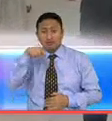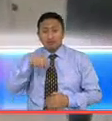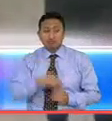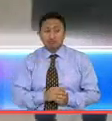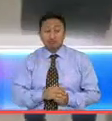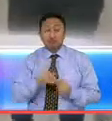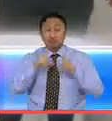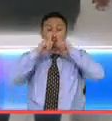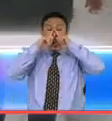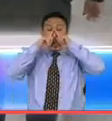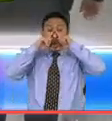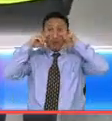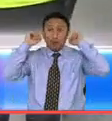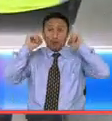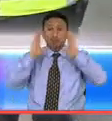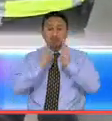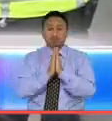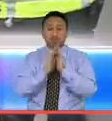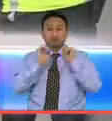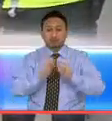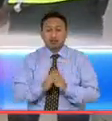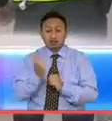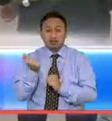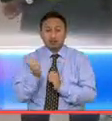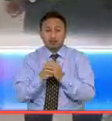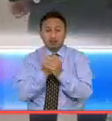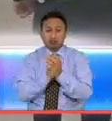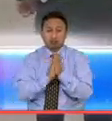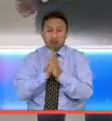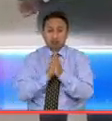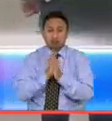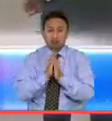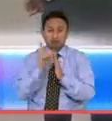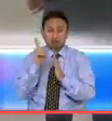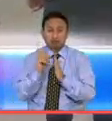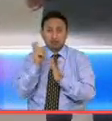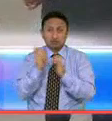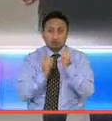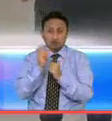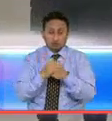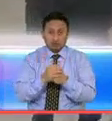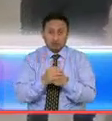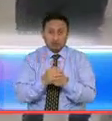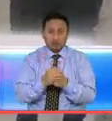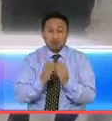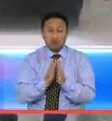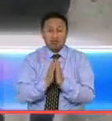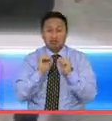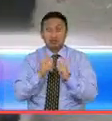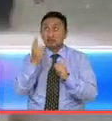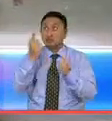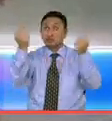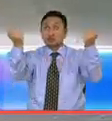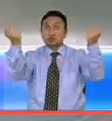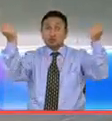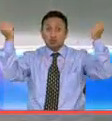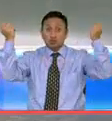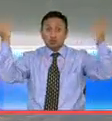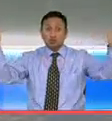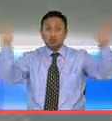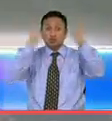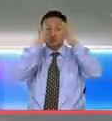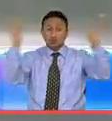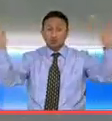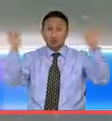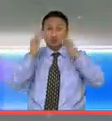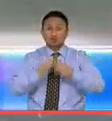su mascarilla, pedirles que utilicen el alcohol, el gel y pedir que se abran las ventoleras para que haya una circulación